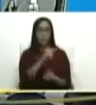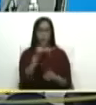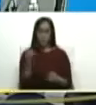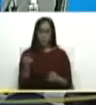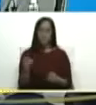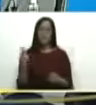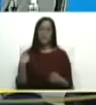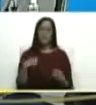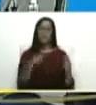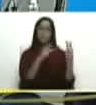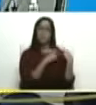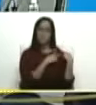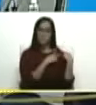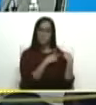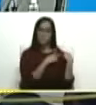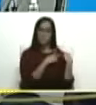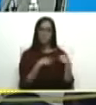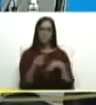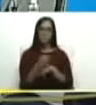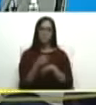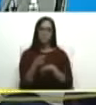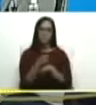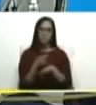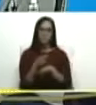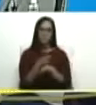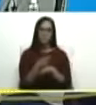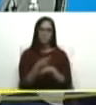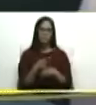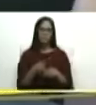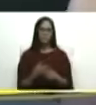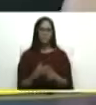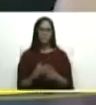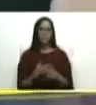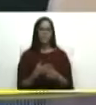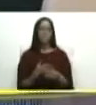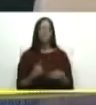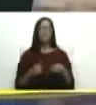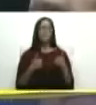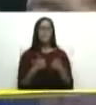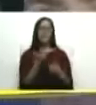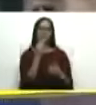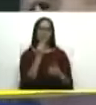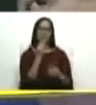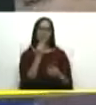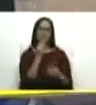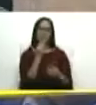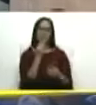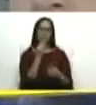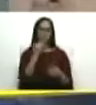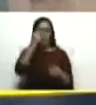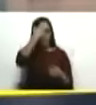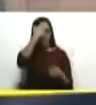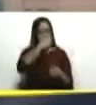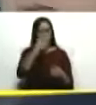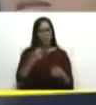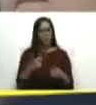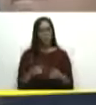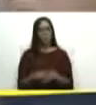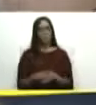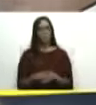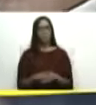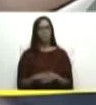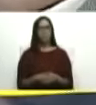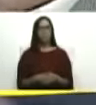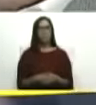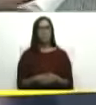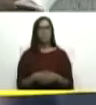ser los gobernantes más cercanos al pueblo.